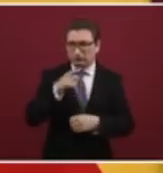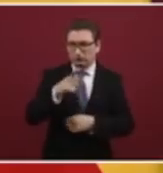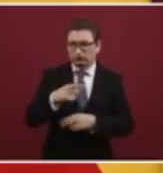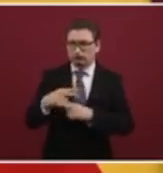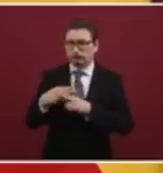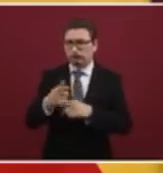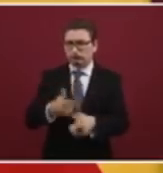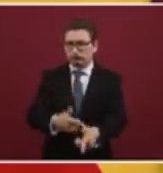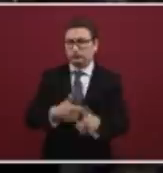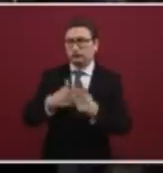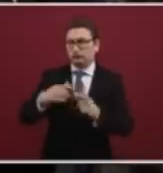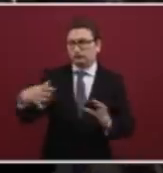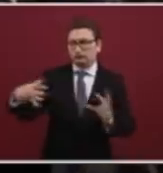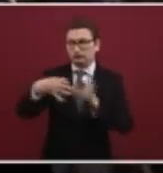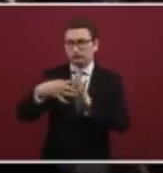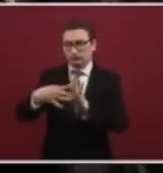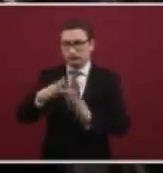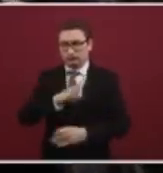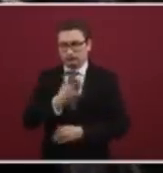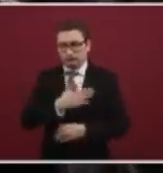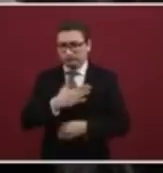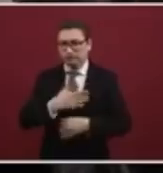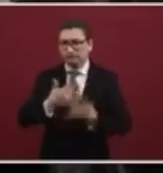y la memoria histórica gracias